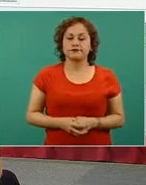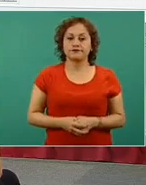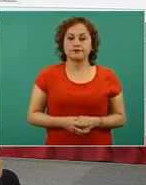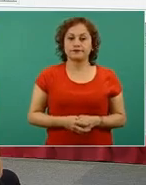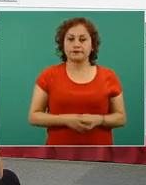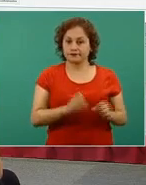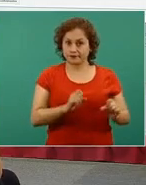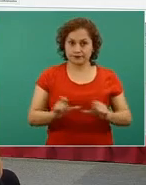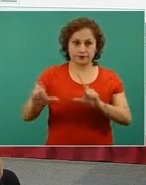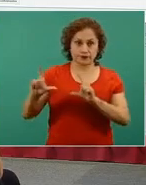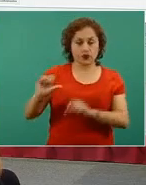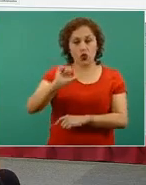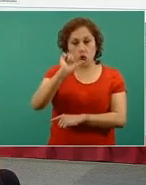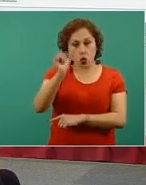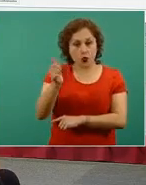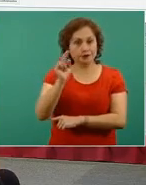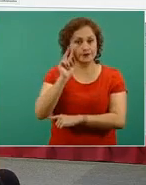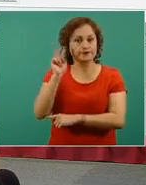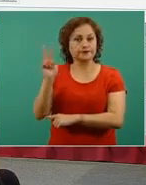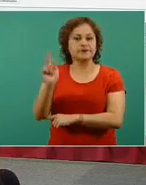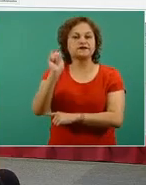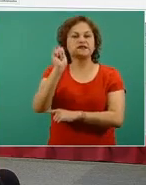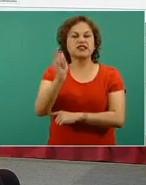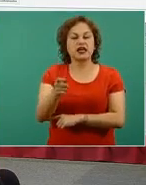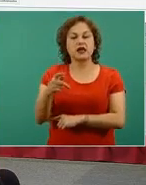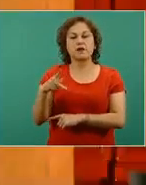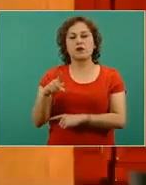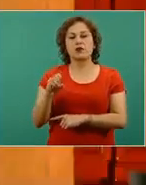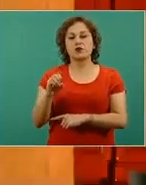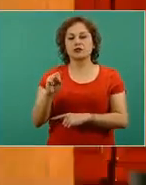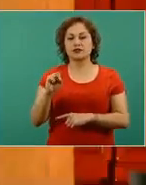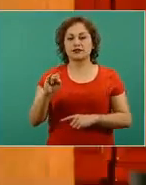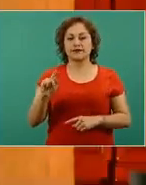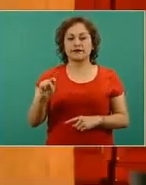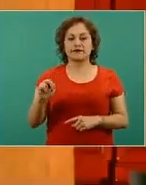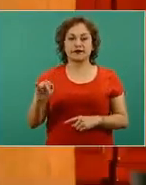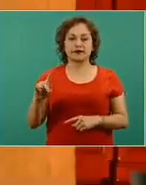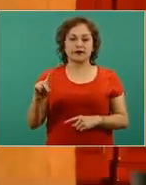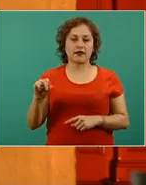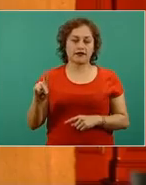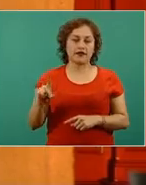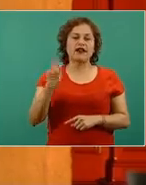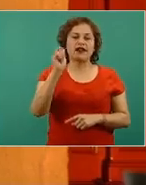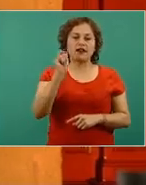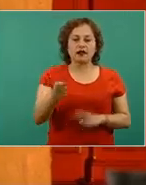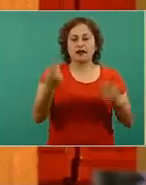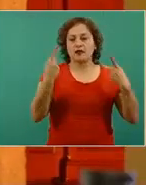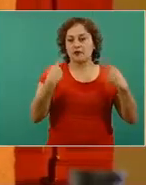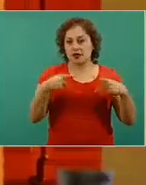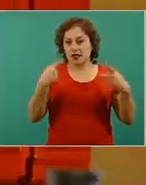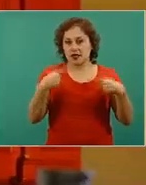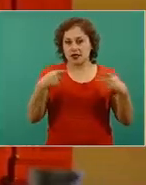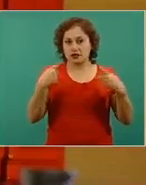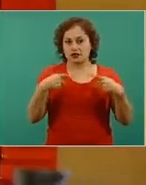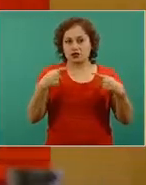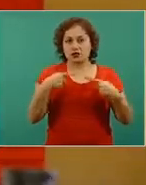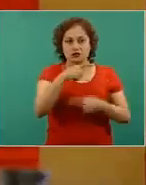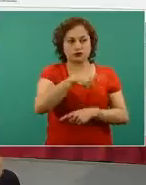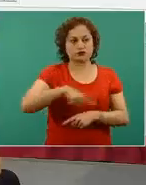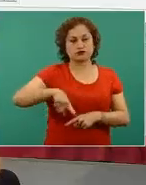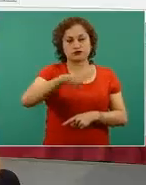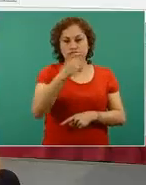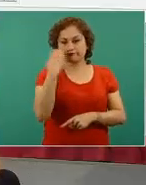Respecto a la positividad y las personas que han sido notificadas en nuestro